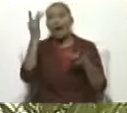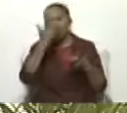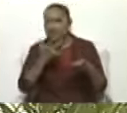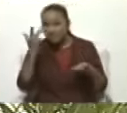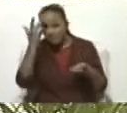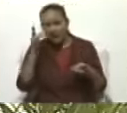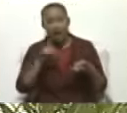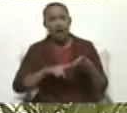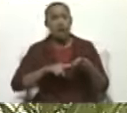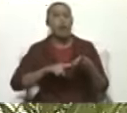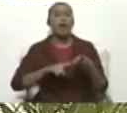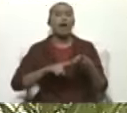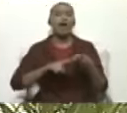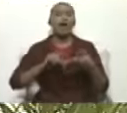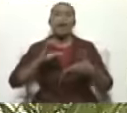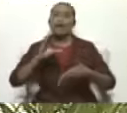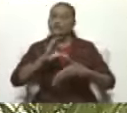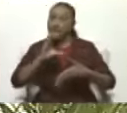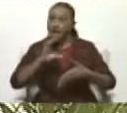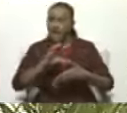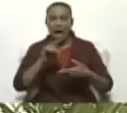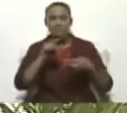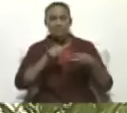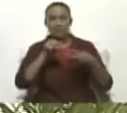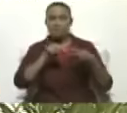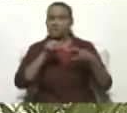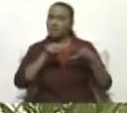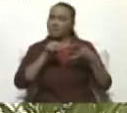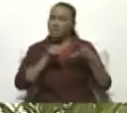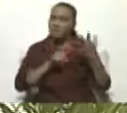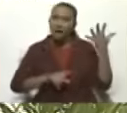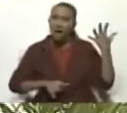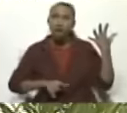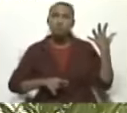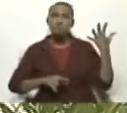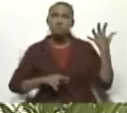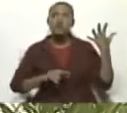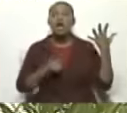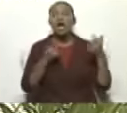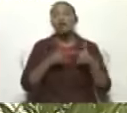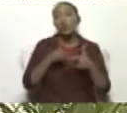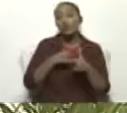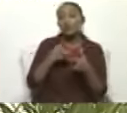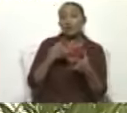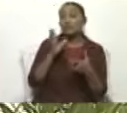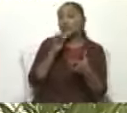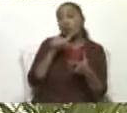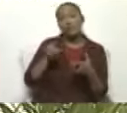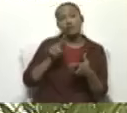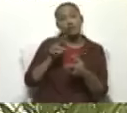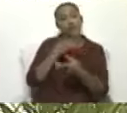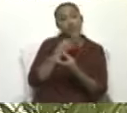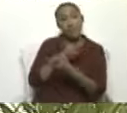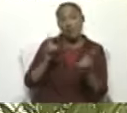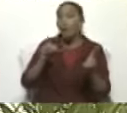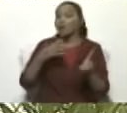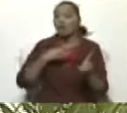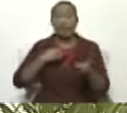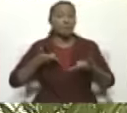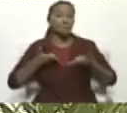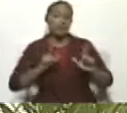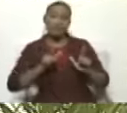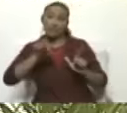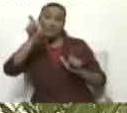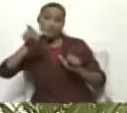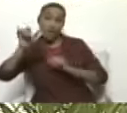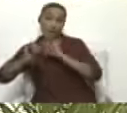otras. Sin democracia esto no sería posible. Sin embargo, ¿cree usted que pudiera decir ahora a la